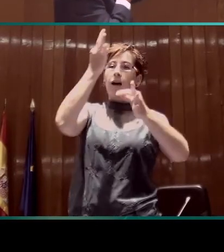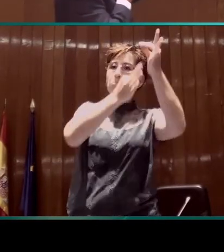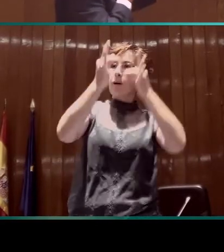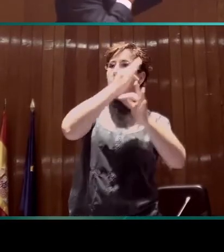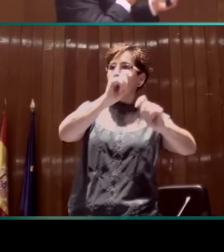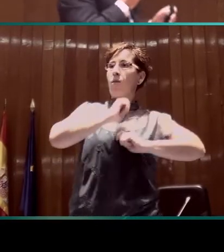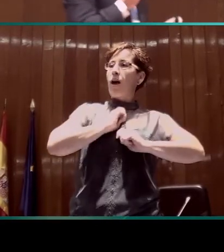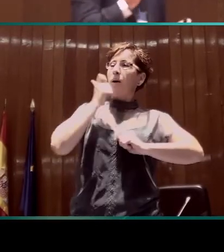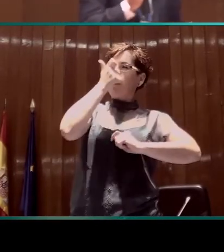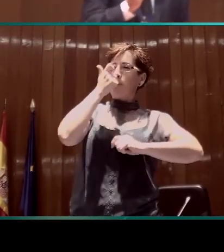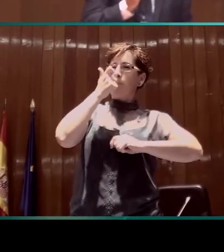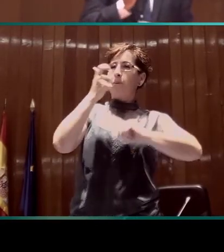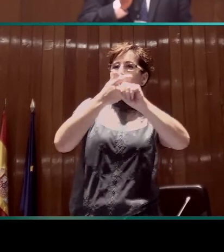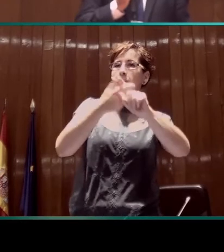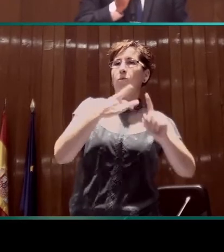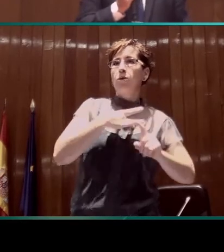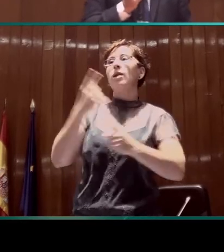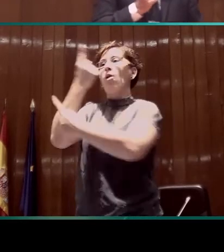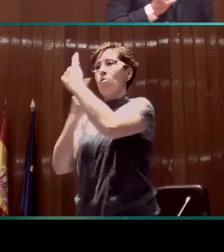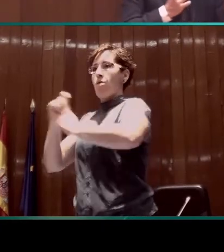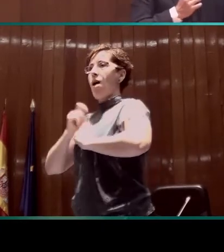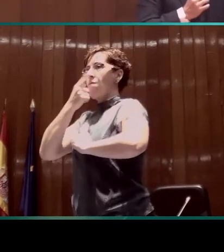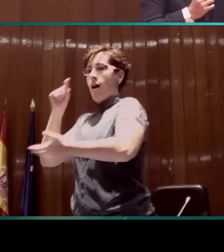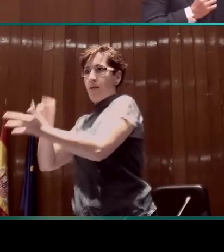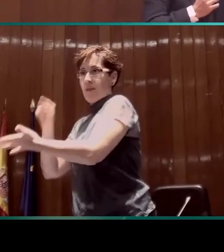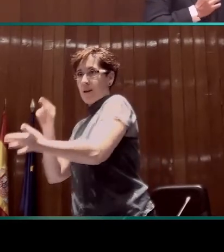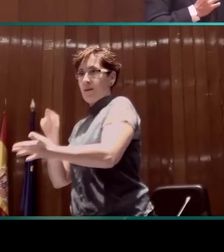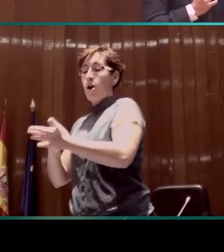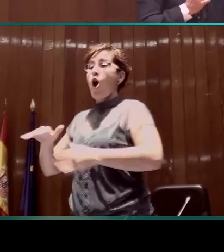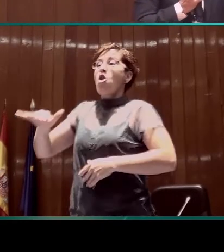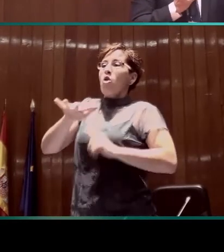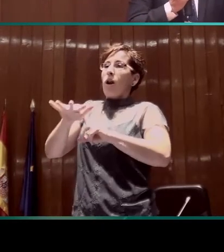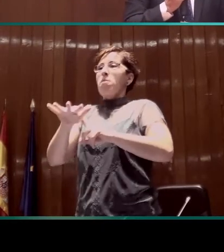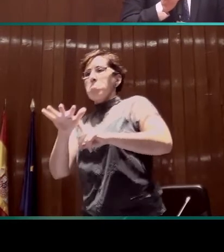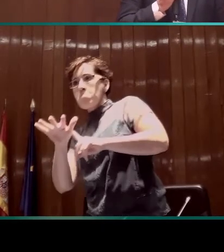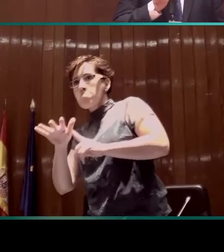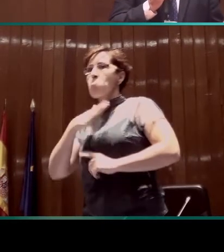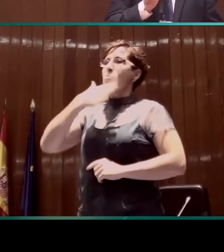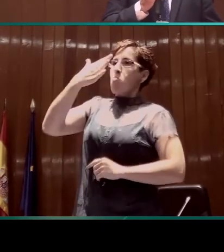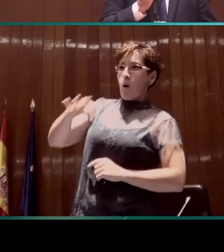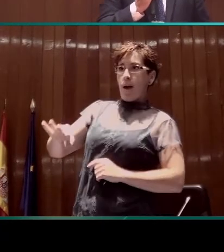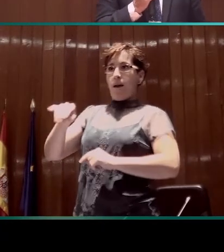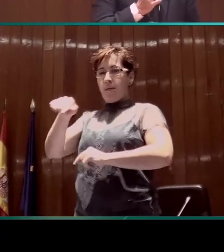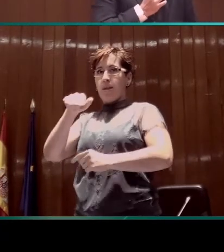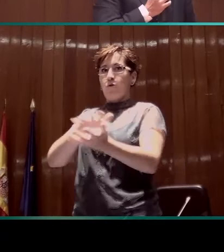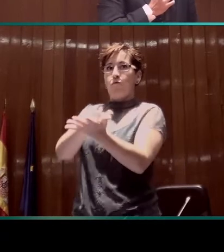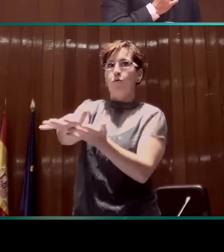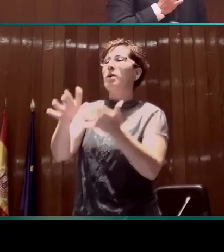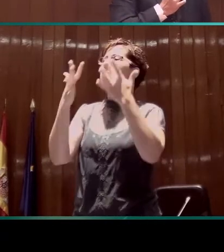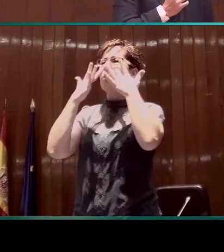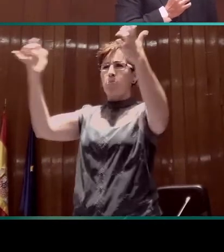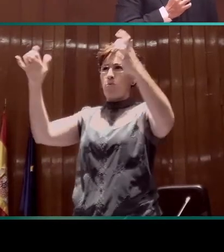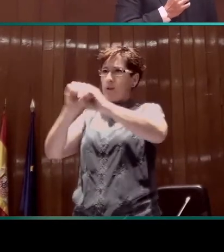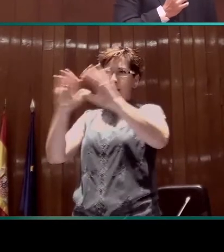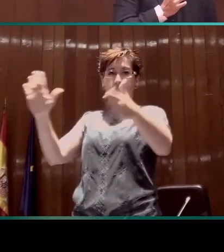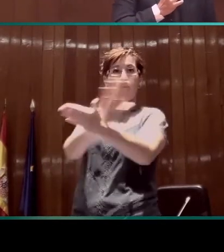facilitadores. La localización puede estar ahí en medio, pero al menos lo que sí podemos decir es que hay una diferenciación entre